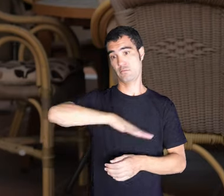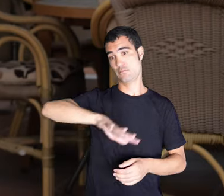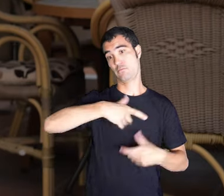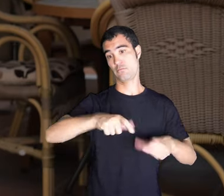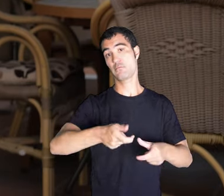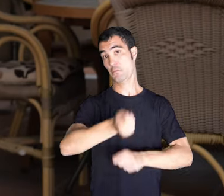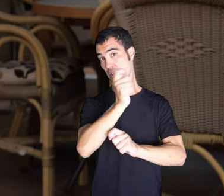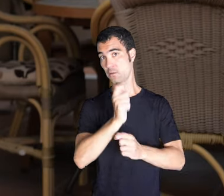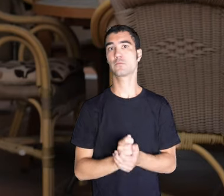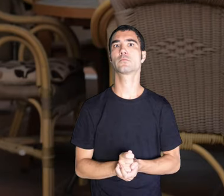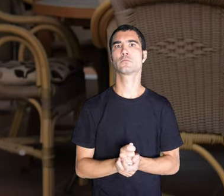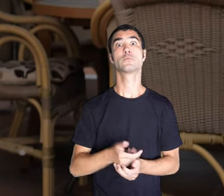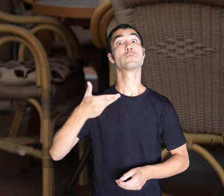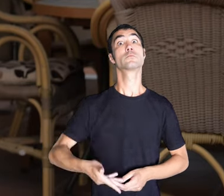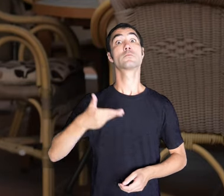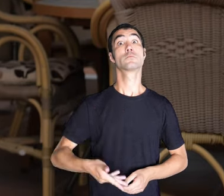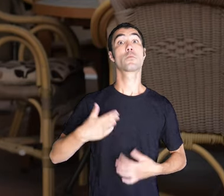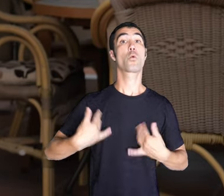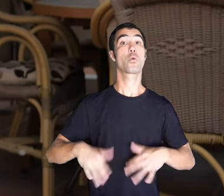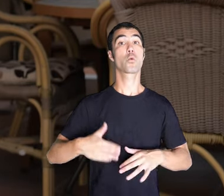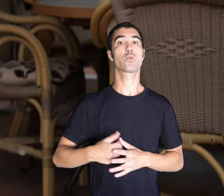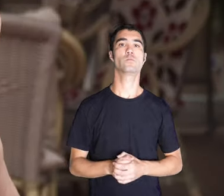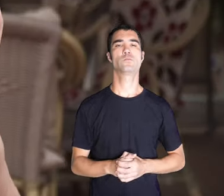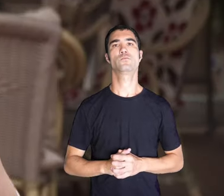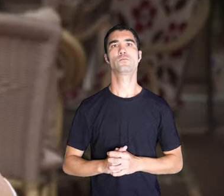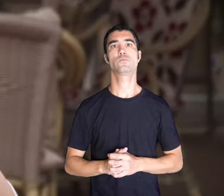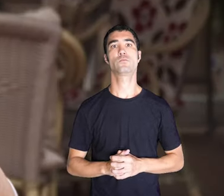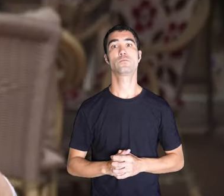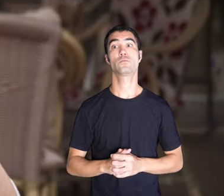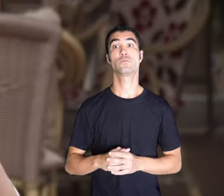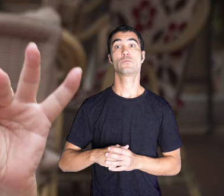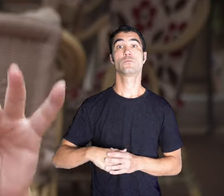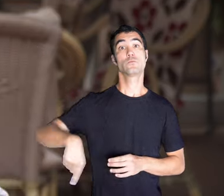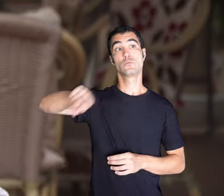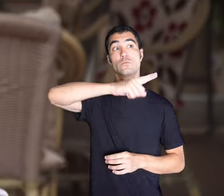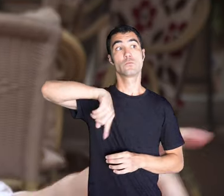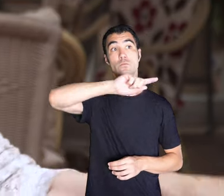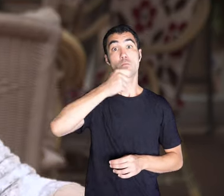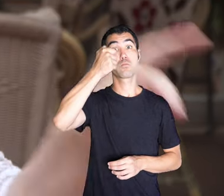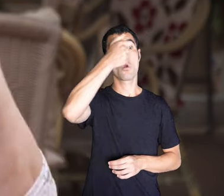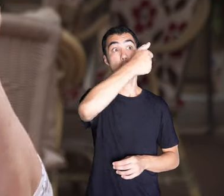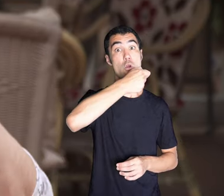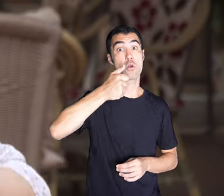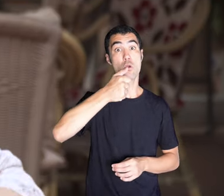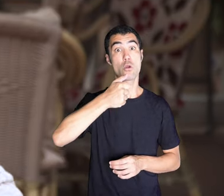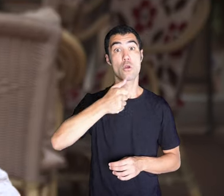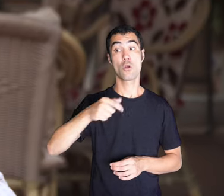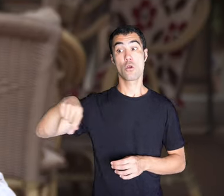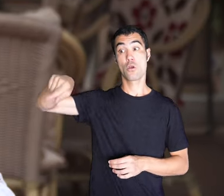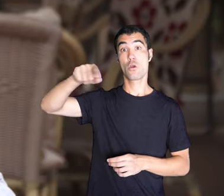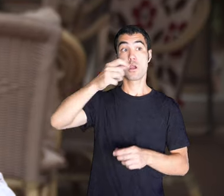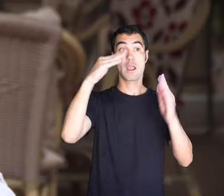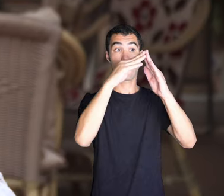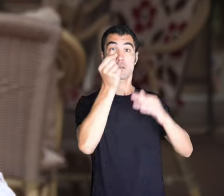de pescadores, una importancia muy grande. Bien pocos habían podido tener una casa si la mujer